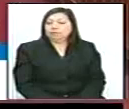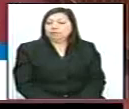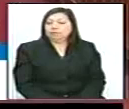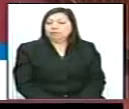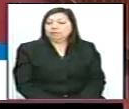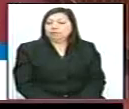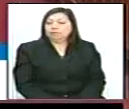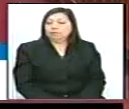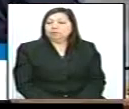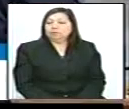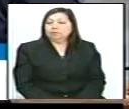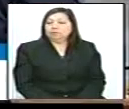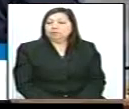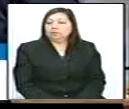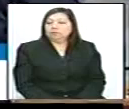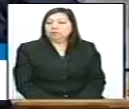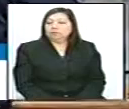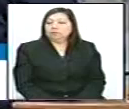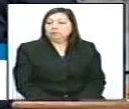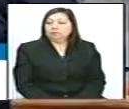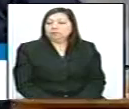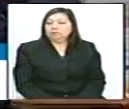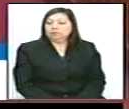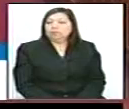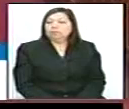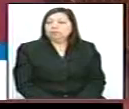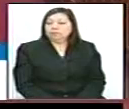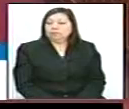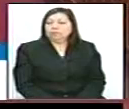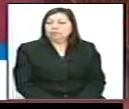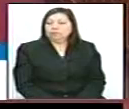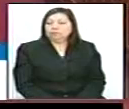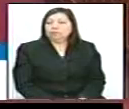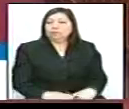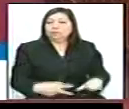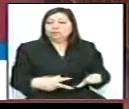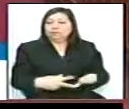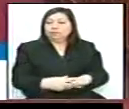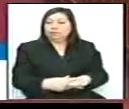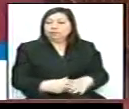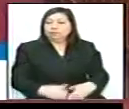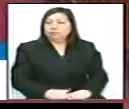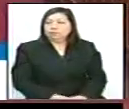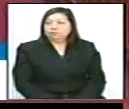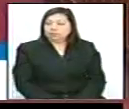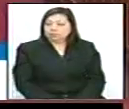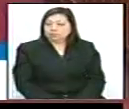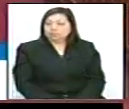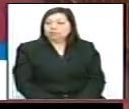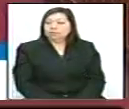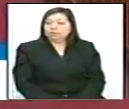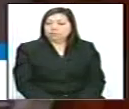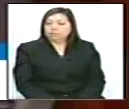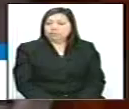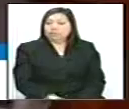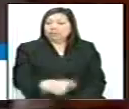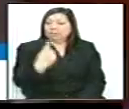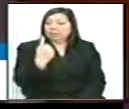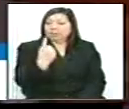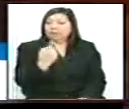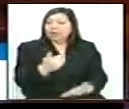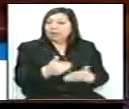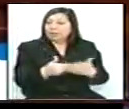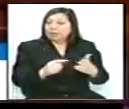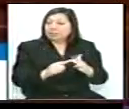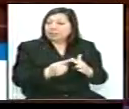me pide una interrupción la congresista Huilca, presidente. Se le concede la interrupción, congresista Huilca. Gracias, presidente. Presidente, en primer lugar,